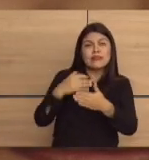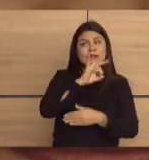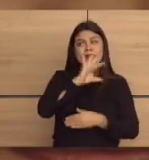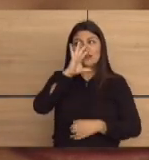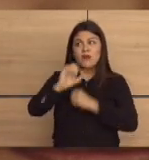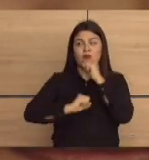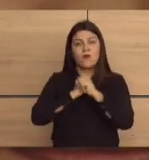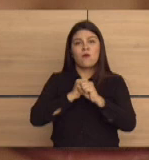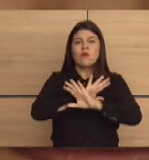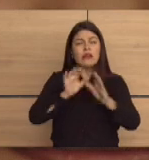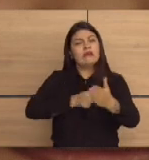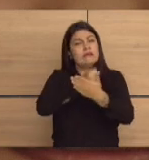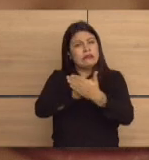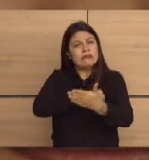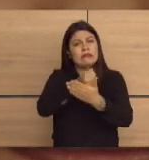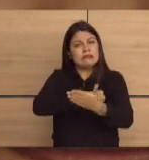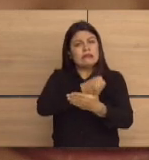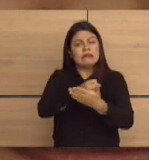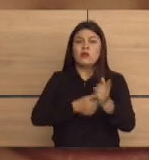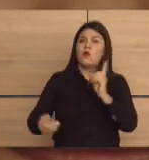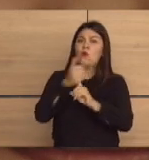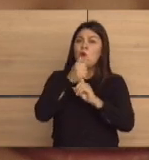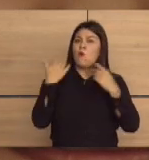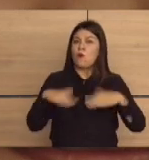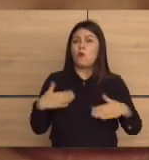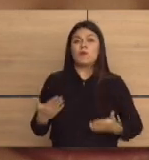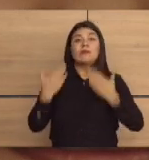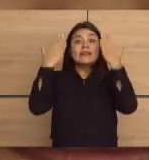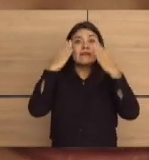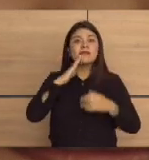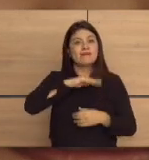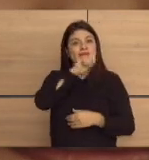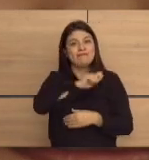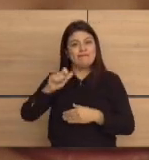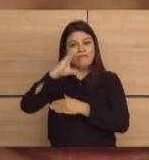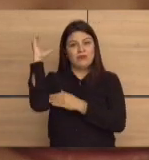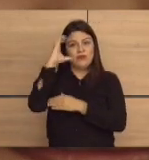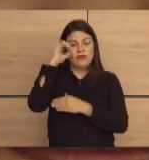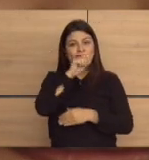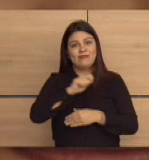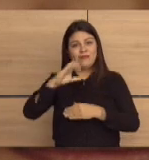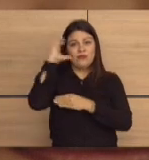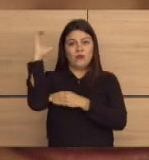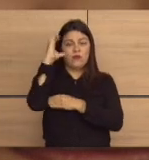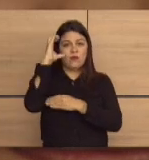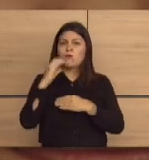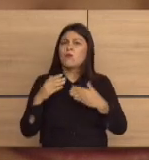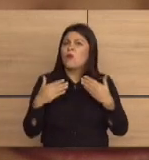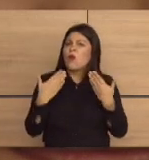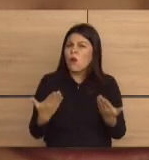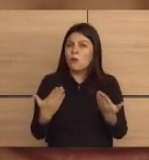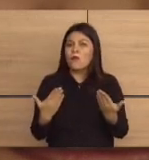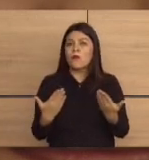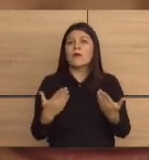objetivo. Y esto va a tener un gran significado para los colombianos. Ese significado consiste en que